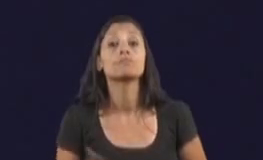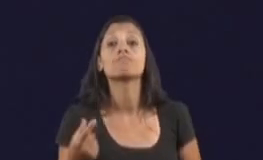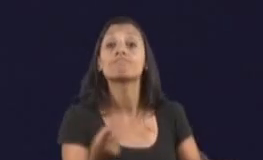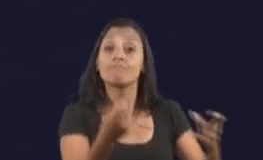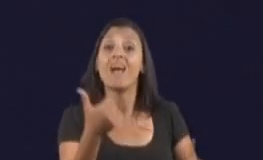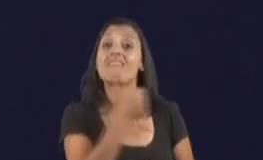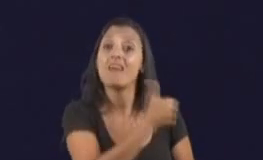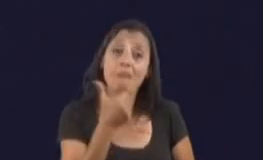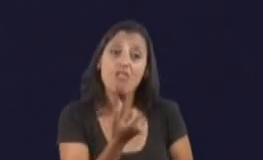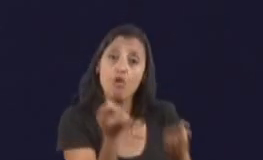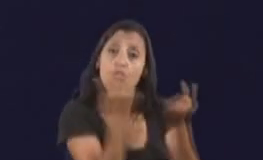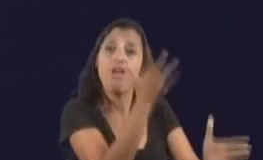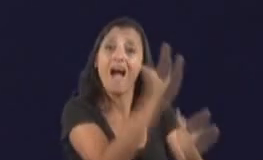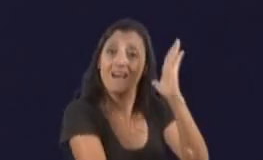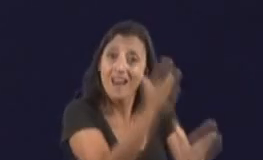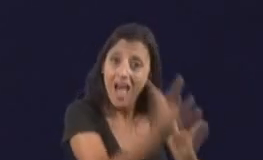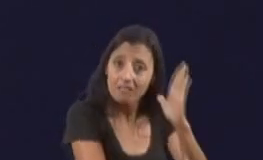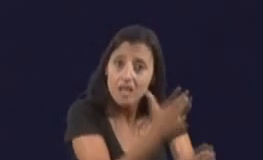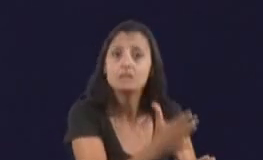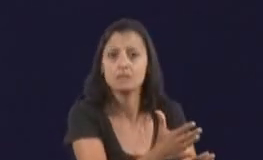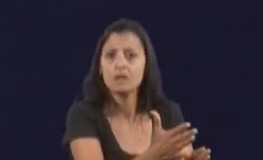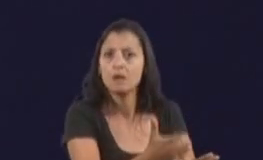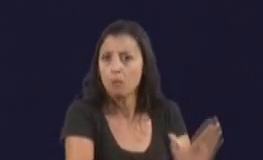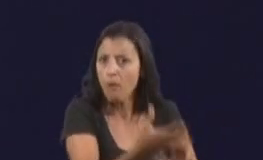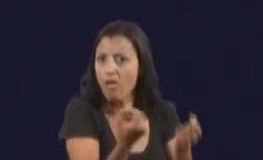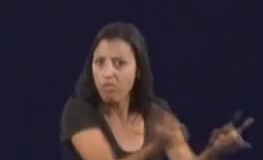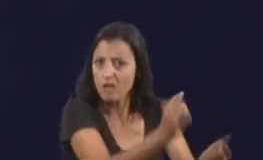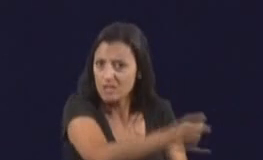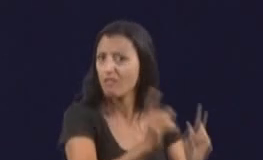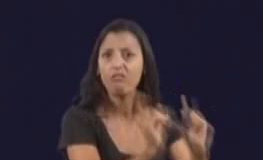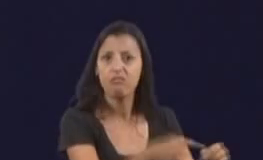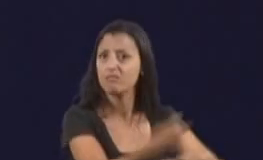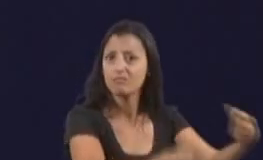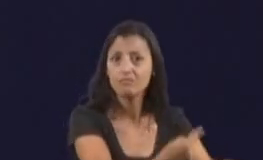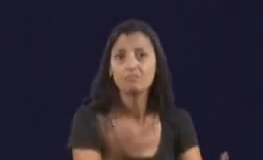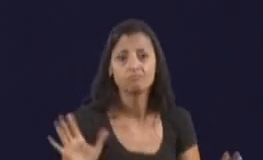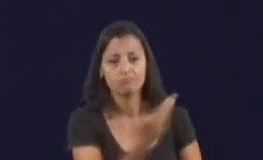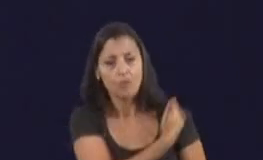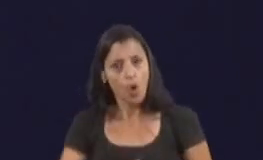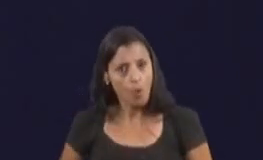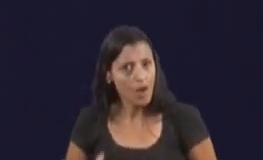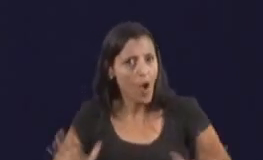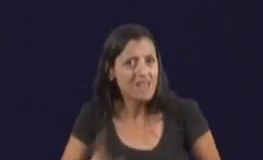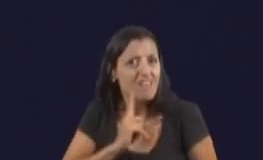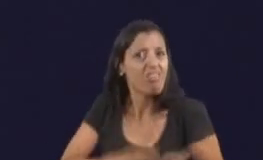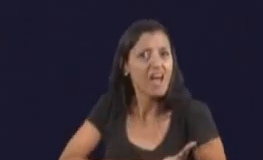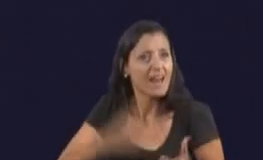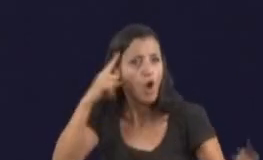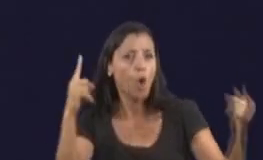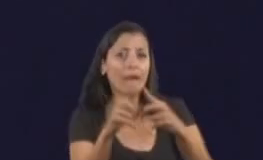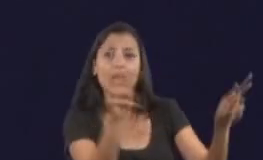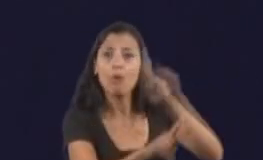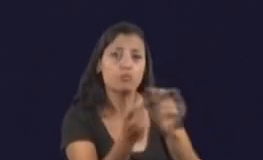con un 100% de descuento, lo va a seguir teniendo. Ese es el objetivo de la norma, con